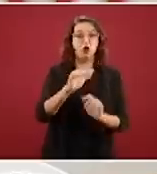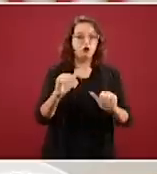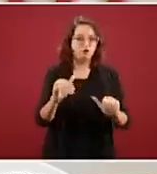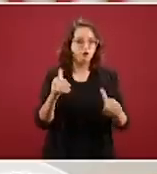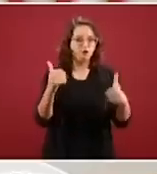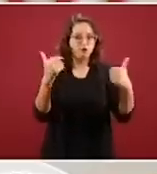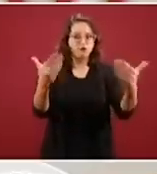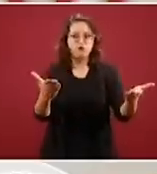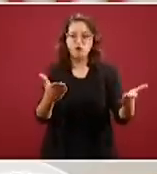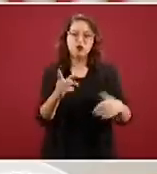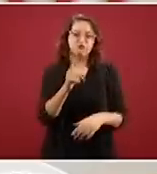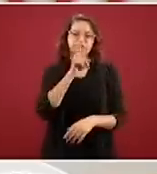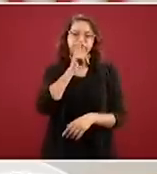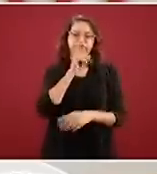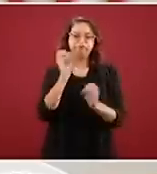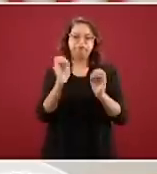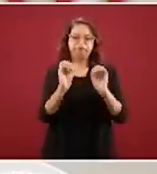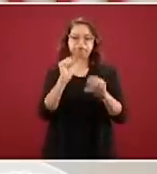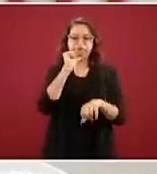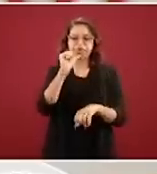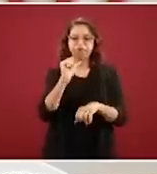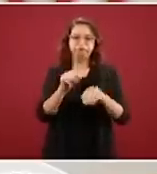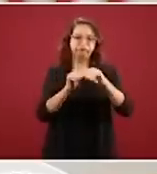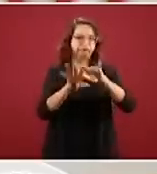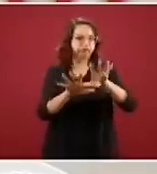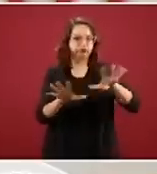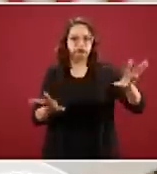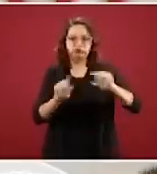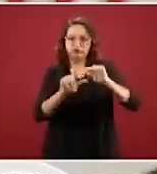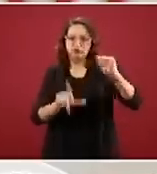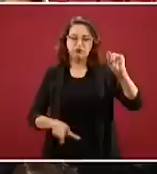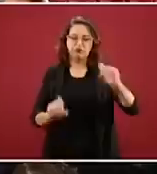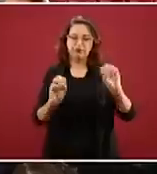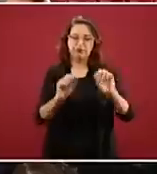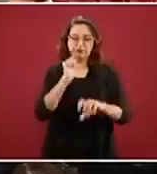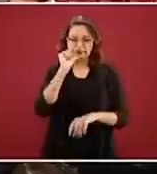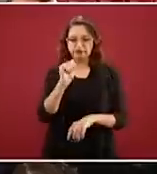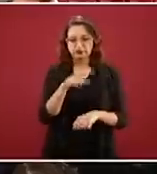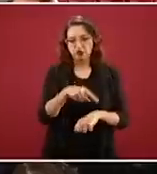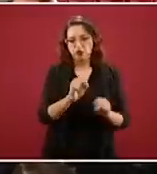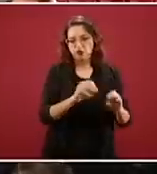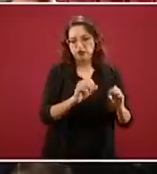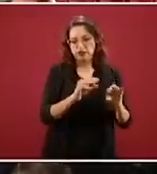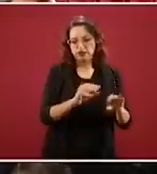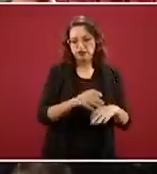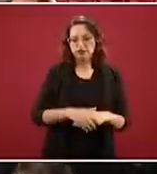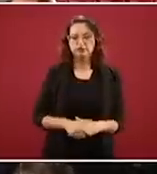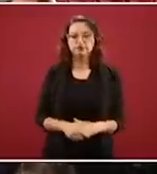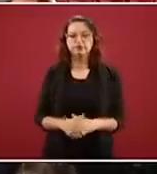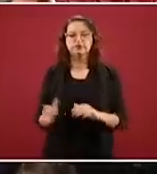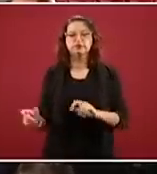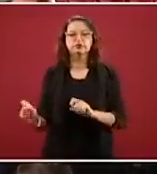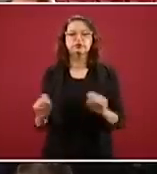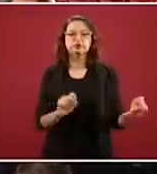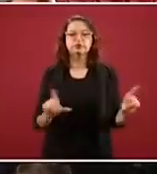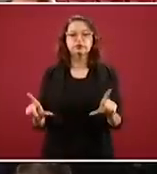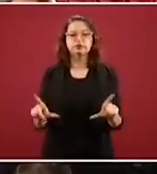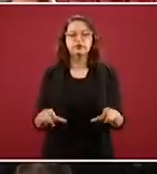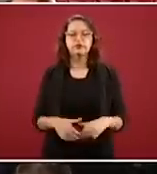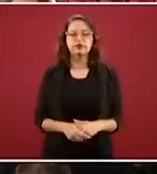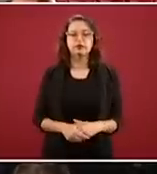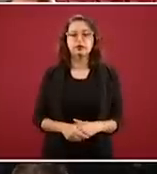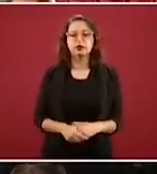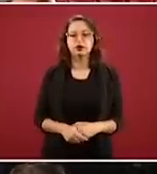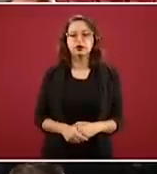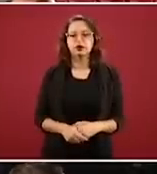no, como les digo, no impactan en el despliegue en los estados. Adelante. En cuanto